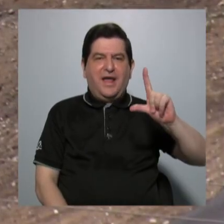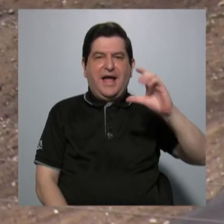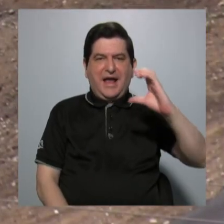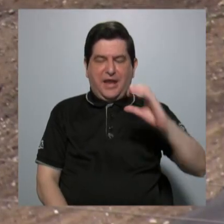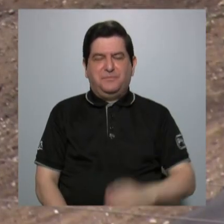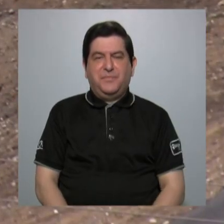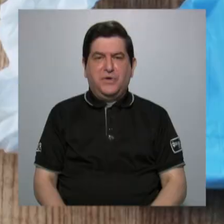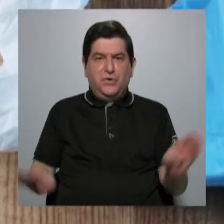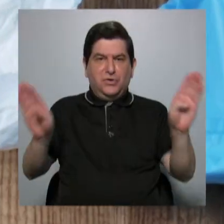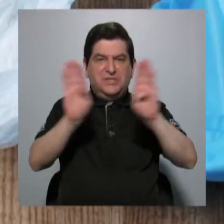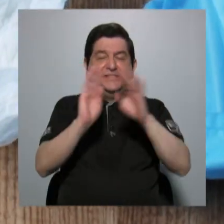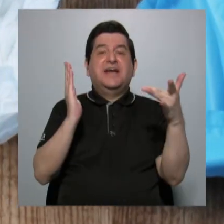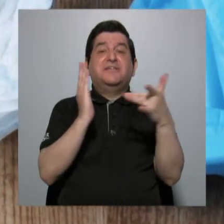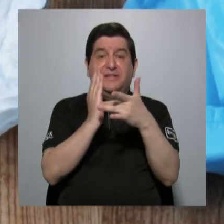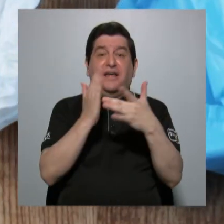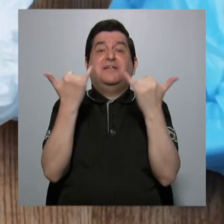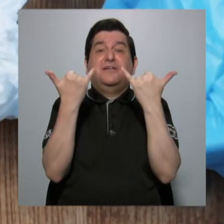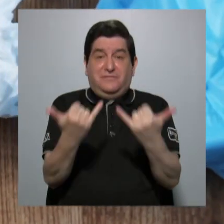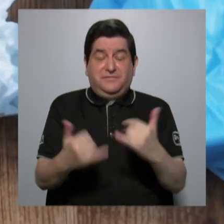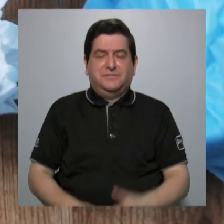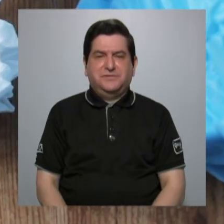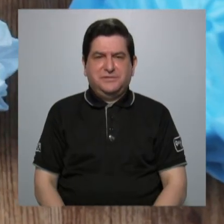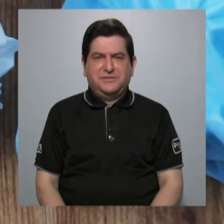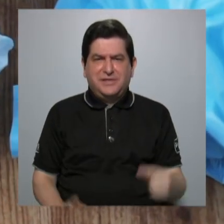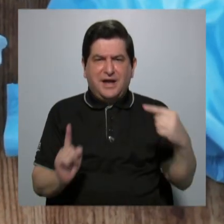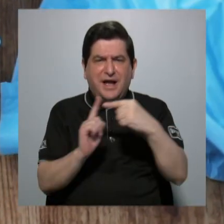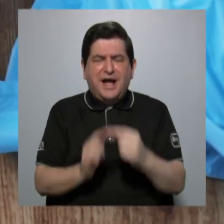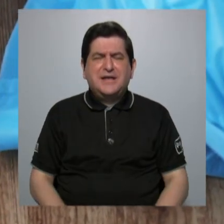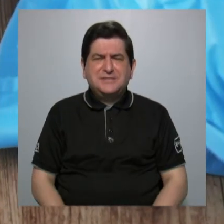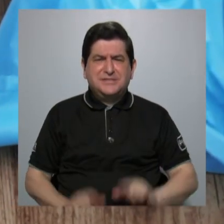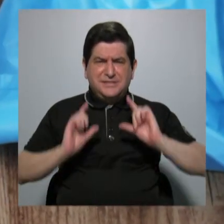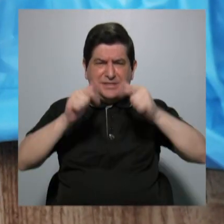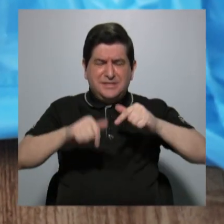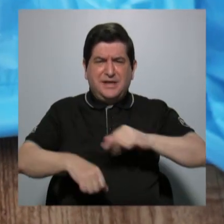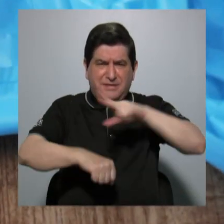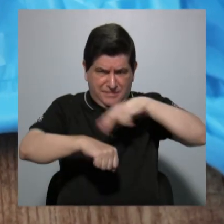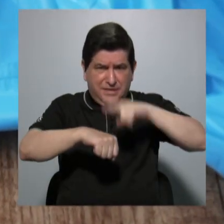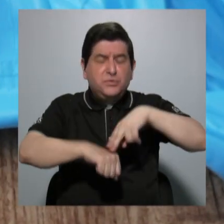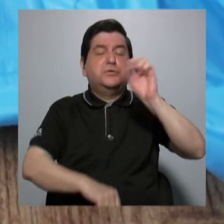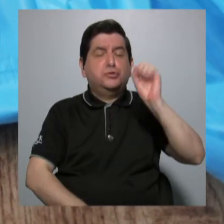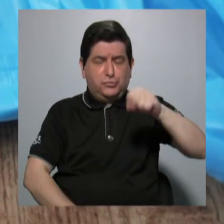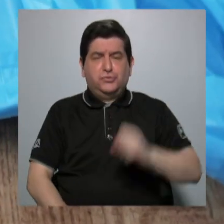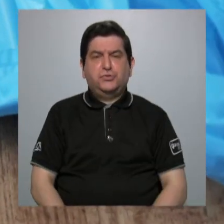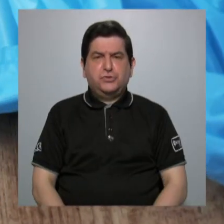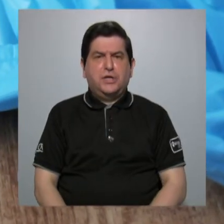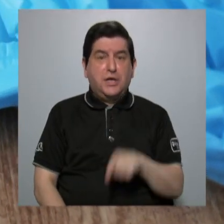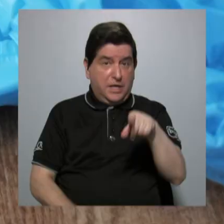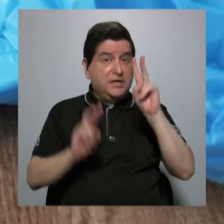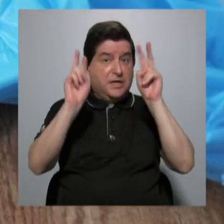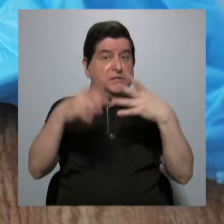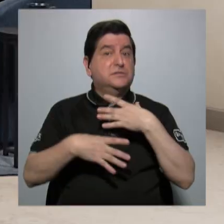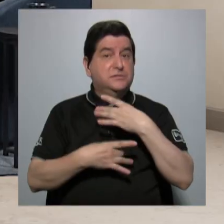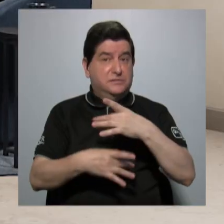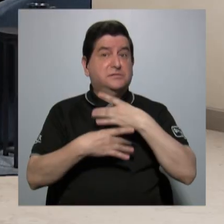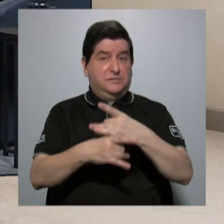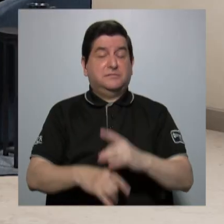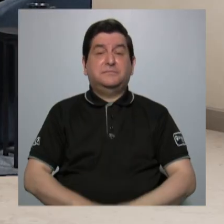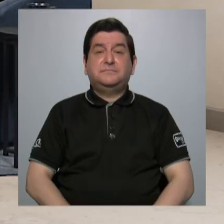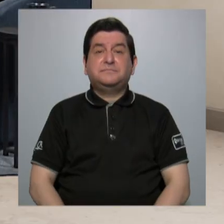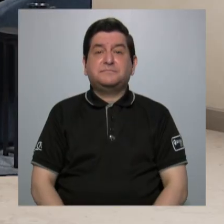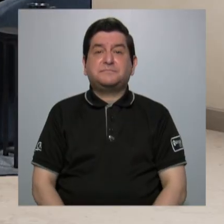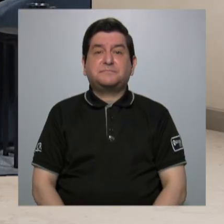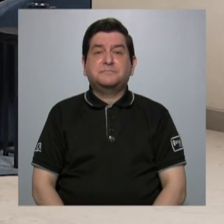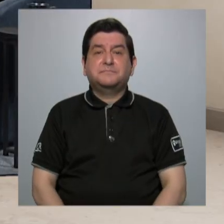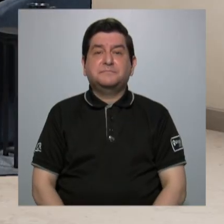están cerrados con cierre técnico. Hasta los desechos orgánicos van en la basura Hasta tradicional. los desechos orgánicos, sí. Un tema interesante.